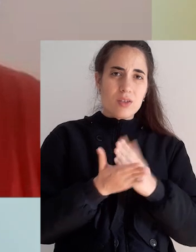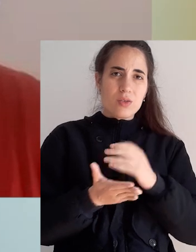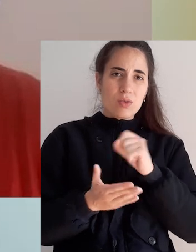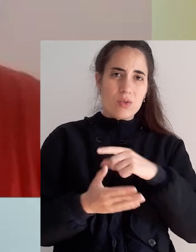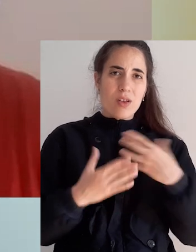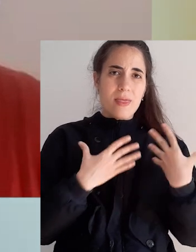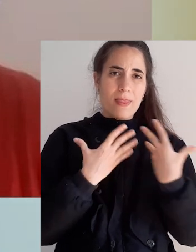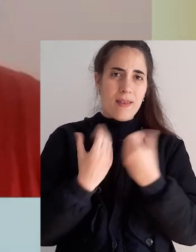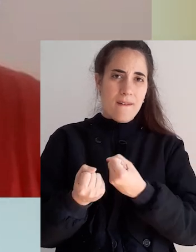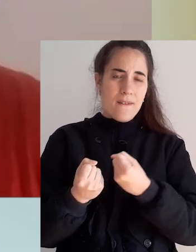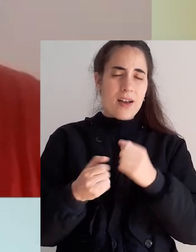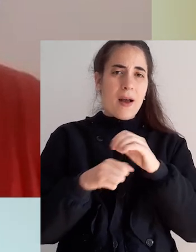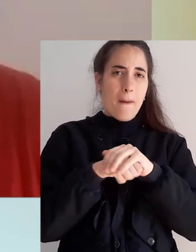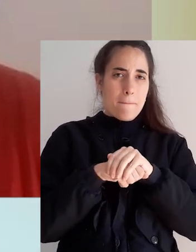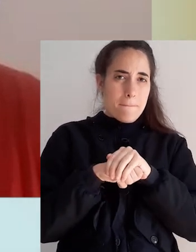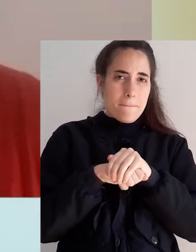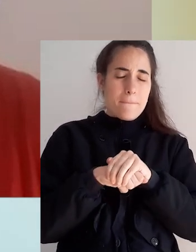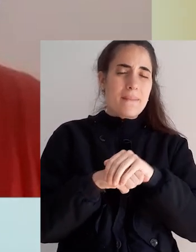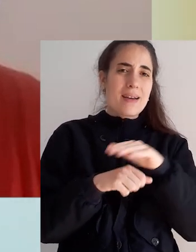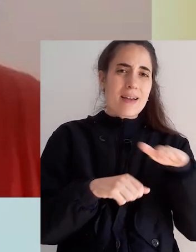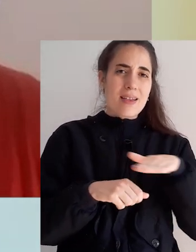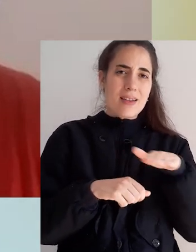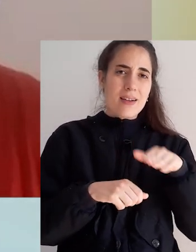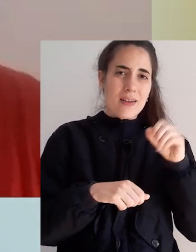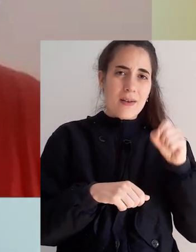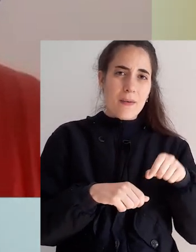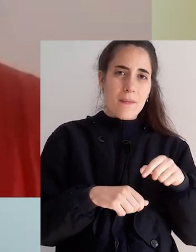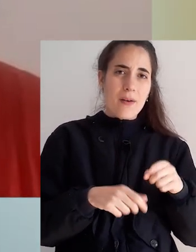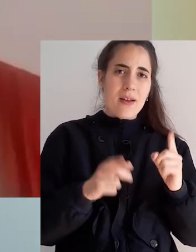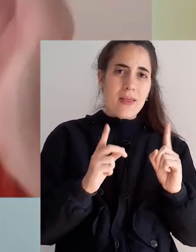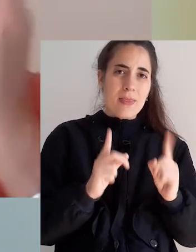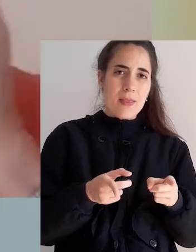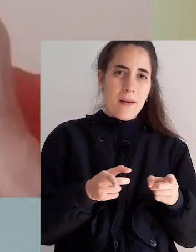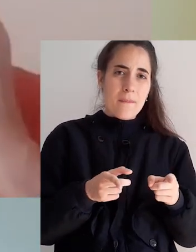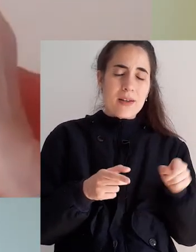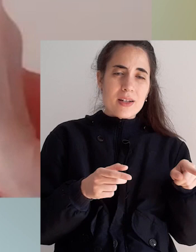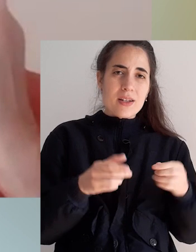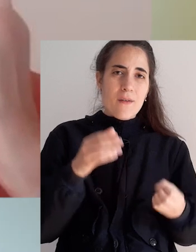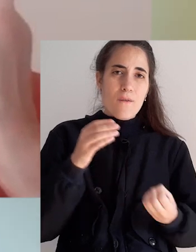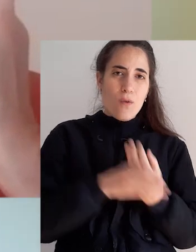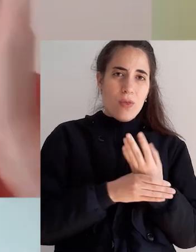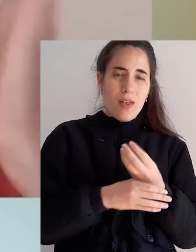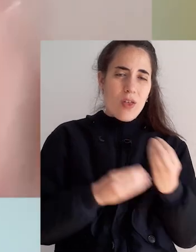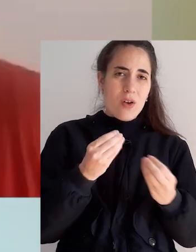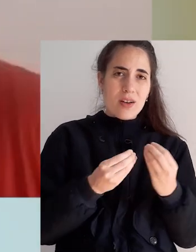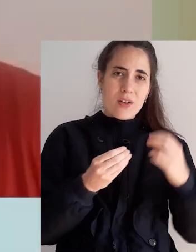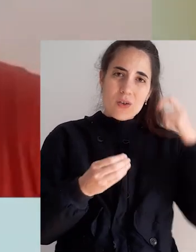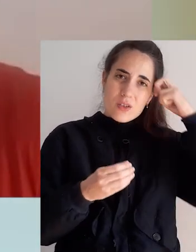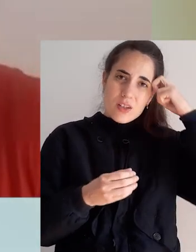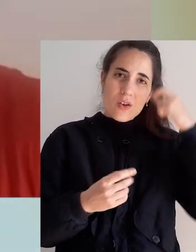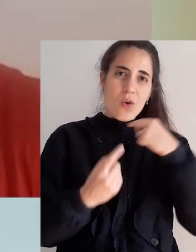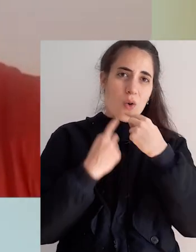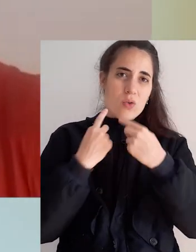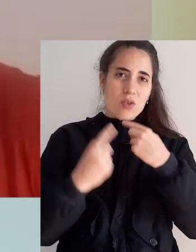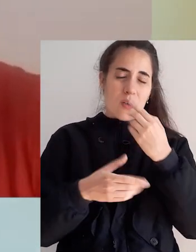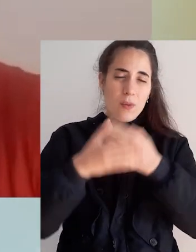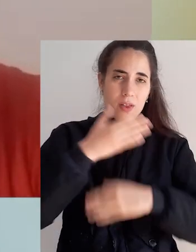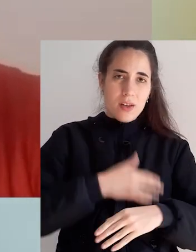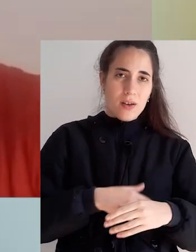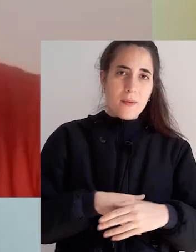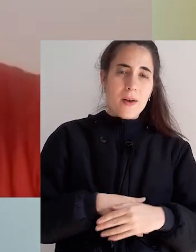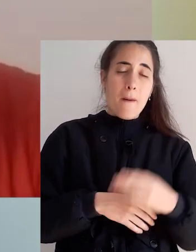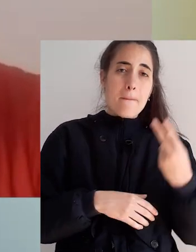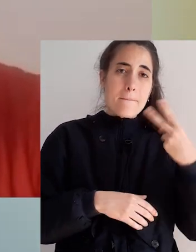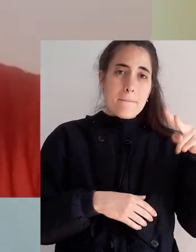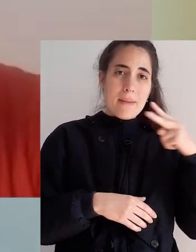Noticias TELAM en discapacidad. Hoy tengo el gusto de conversar con una amiga de la casa, es una de nuestras madrinas y es una